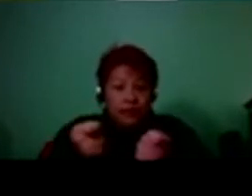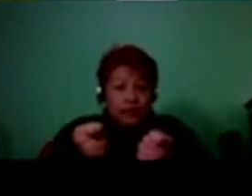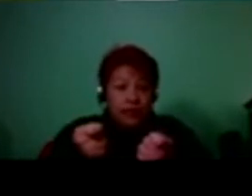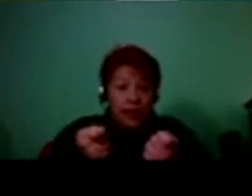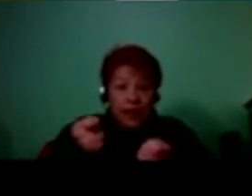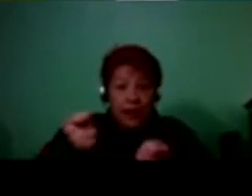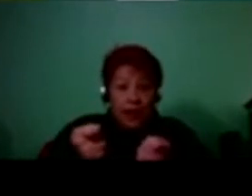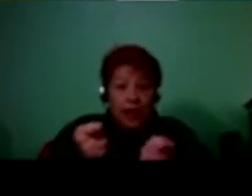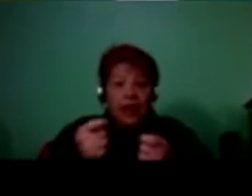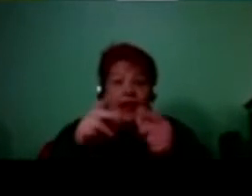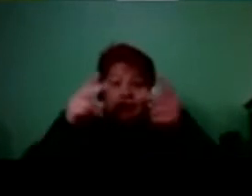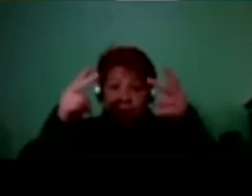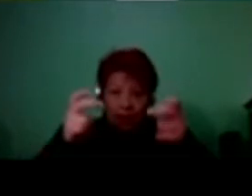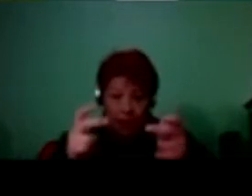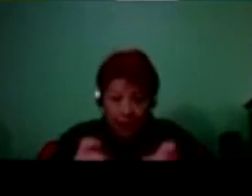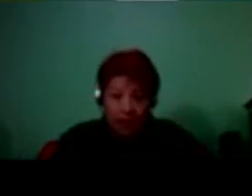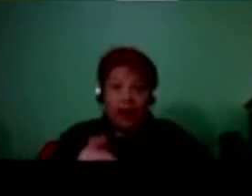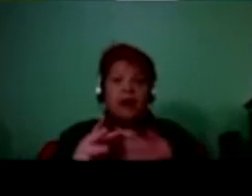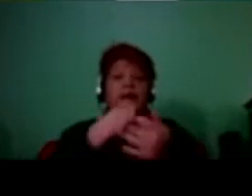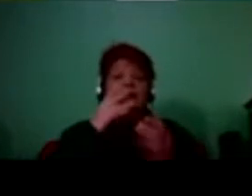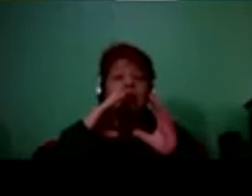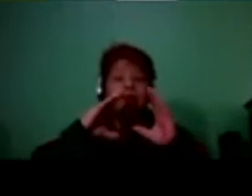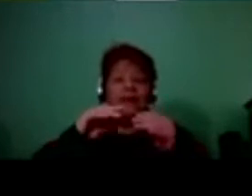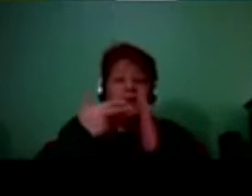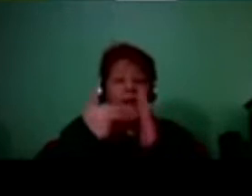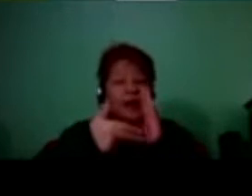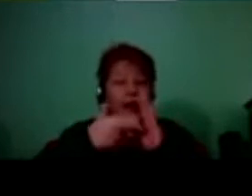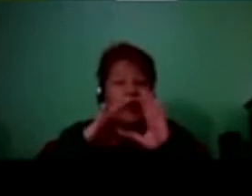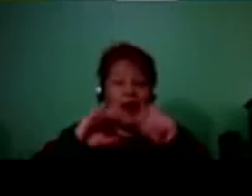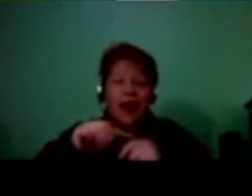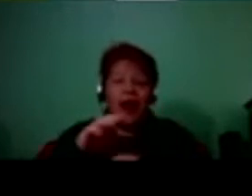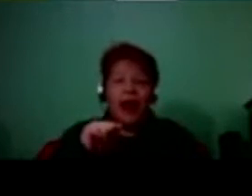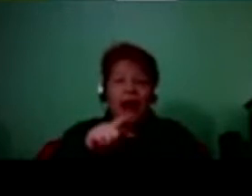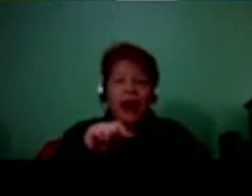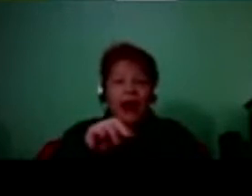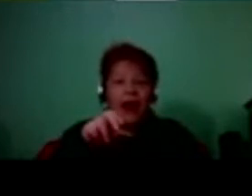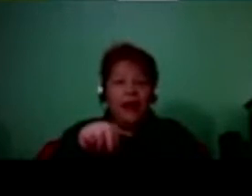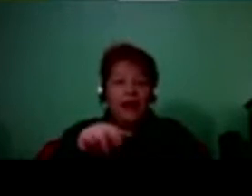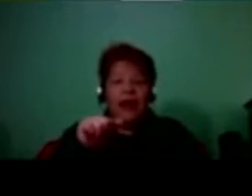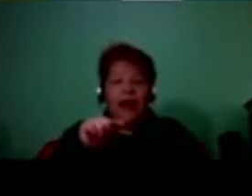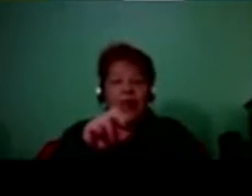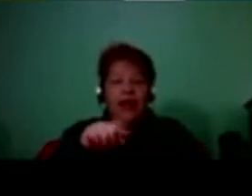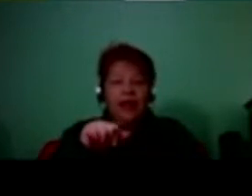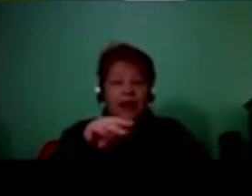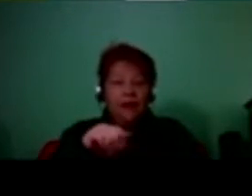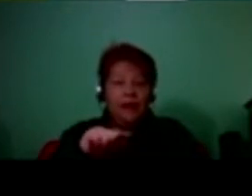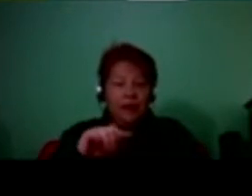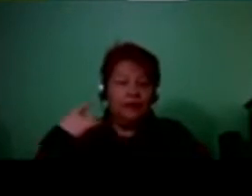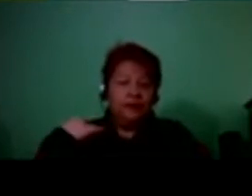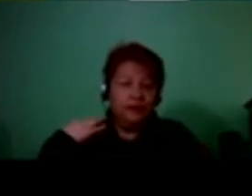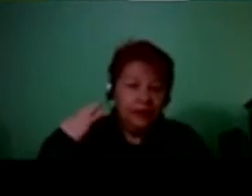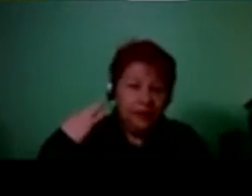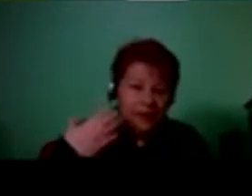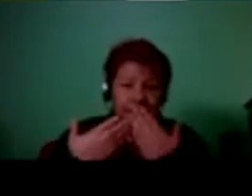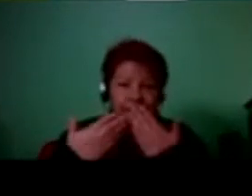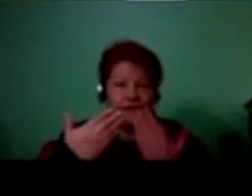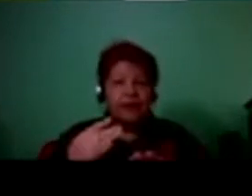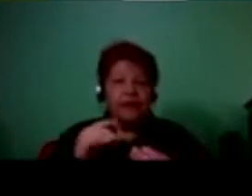parte específica de los módulos del taller de capacitación. Muchas gracias. Mi nombre es Alan Adame y estoy para servirles. Muchas gracias, Alan. Muchas gracias a todos. Y a